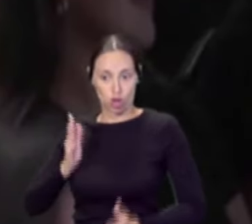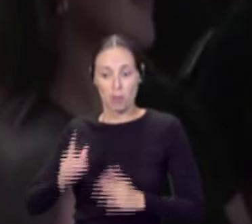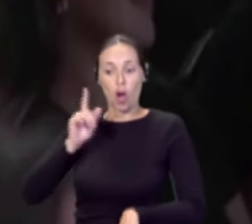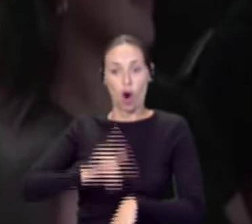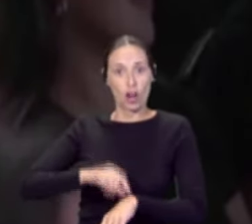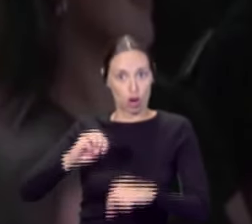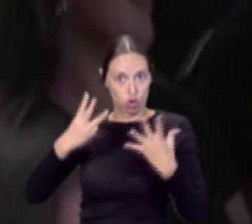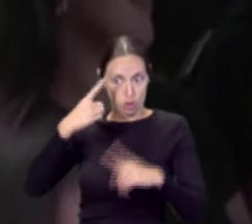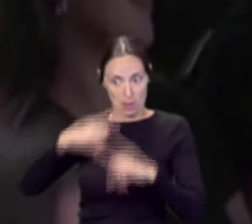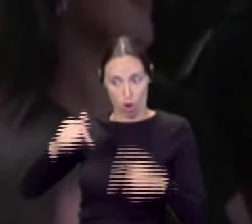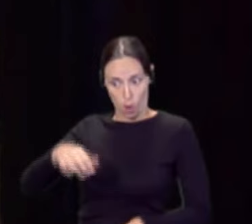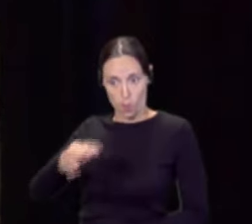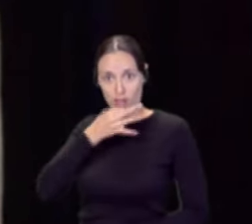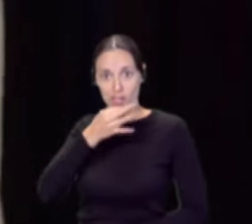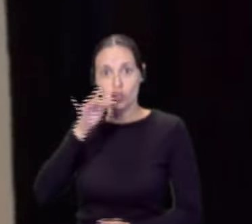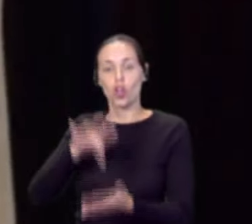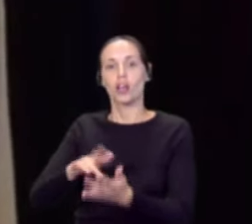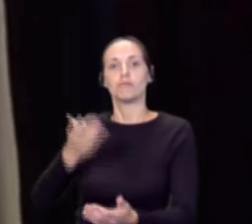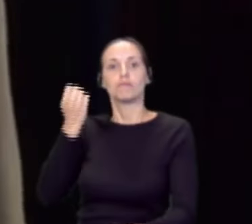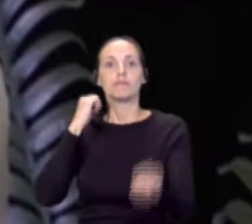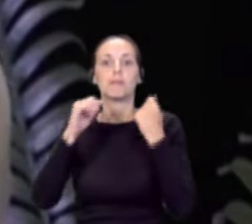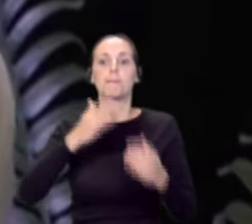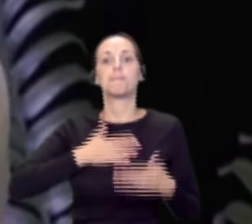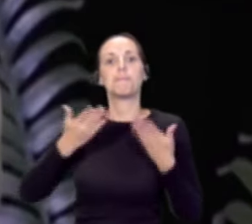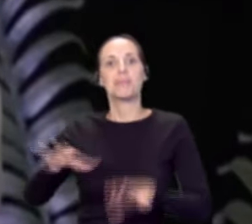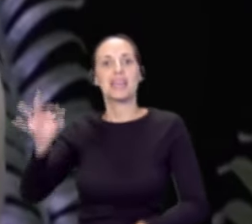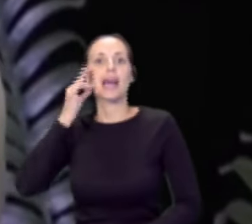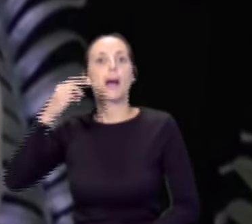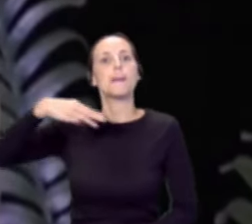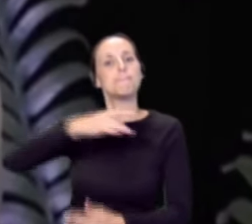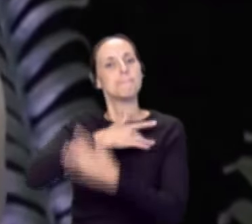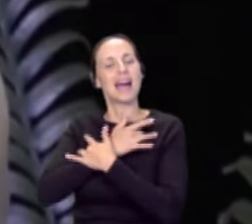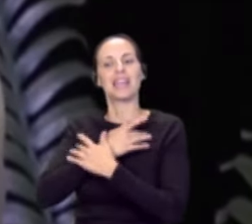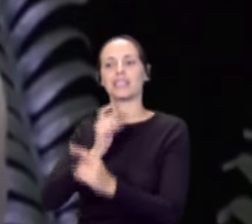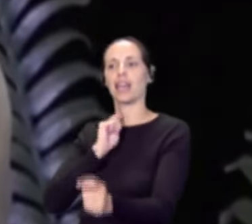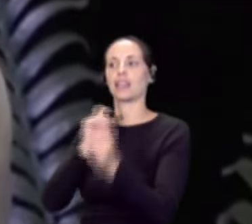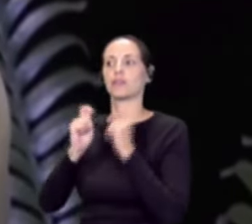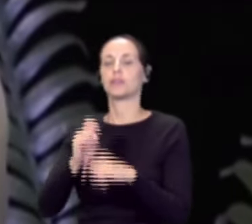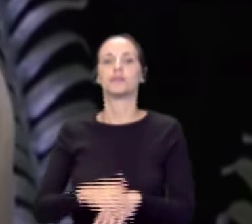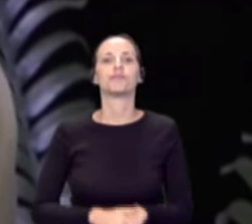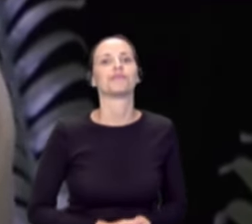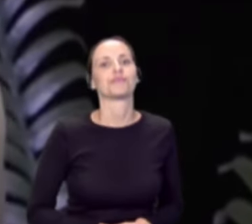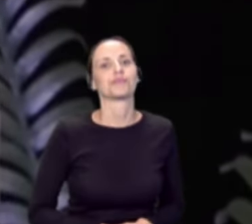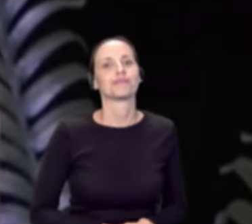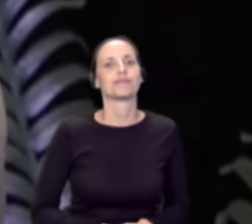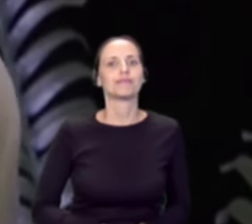8:30, su espectáculo, Entrevista con mi hija Mari. Yo hace que no me hablo con mi marido 20 años.